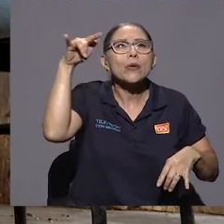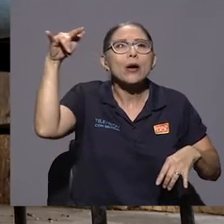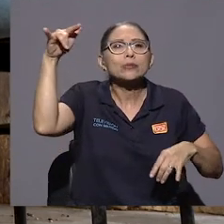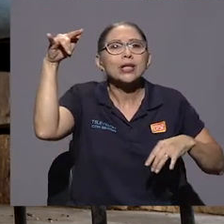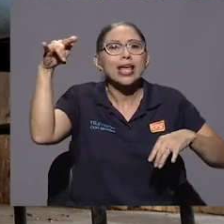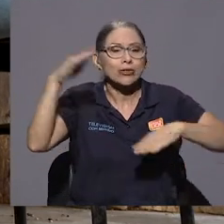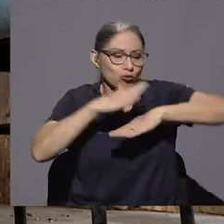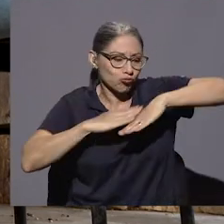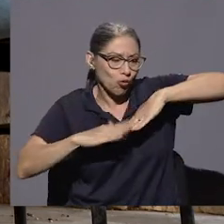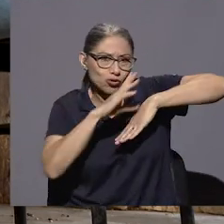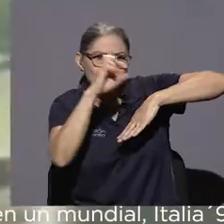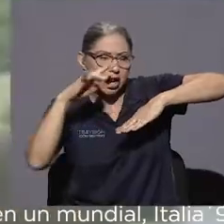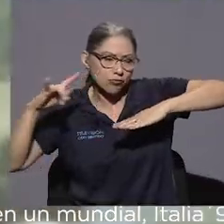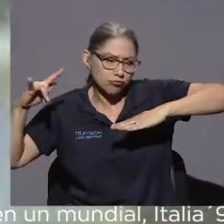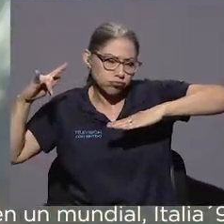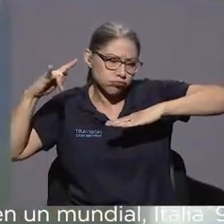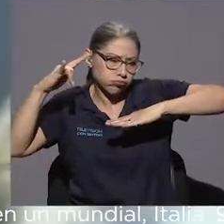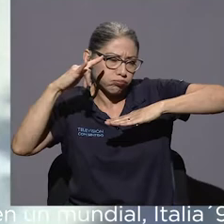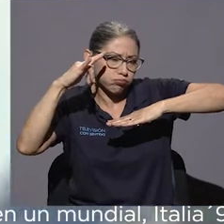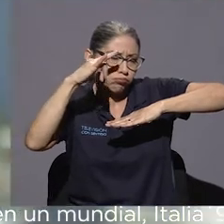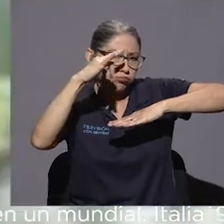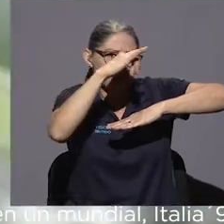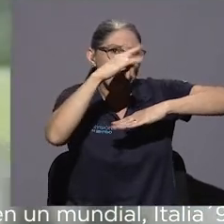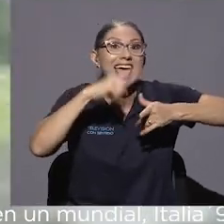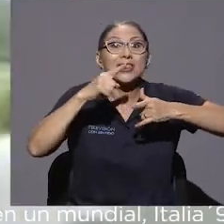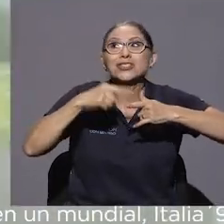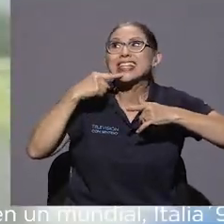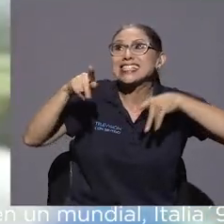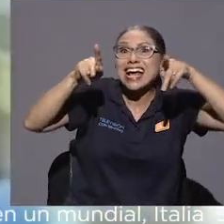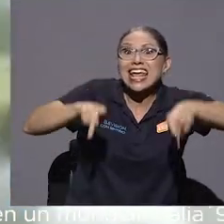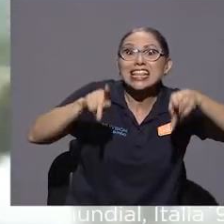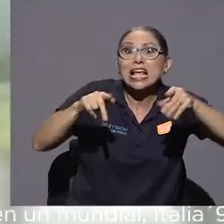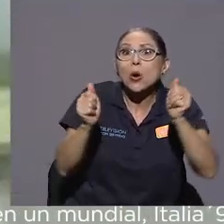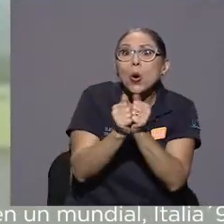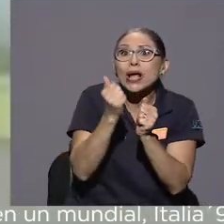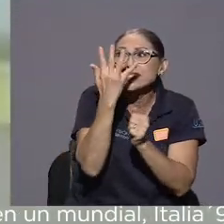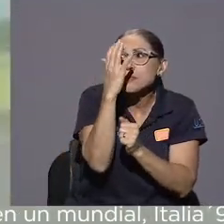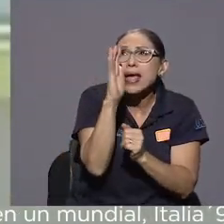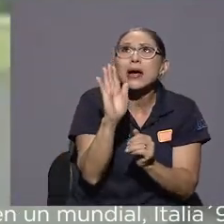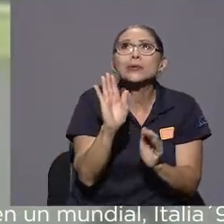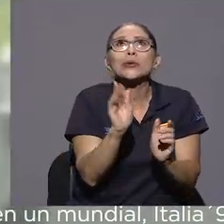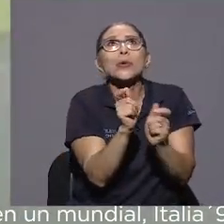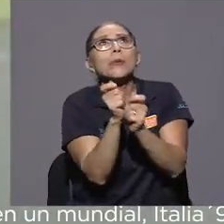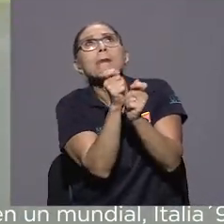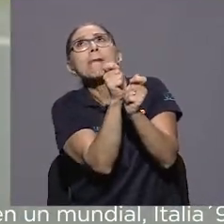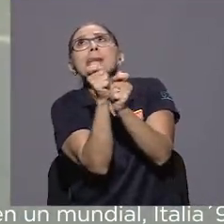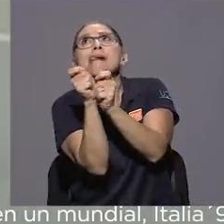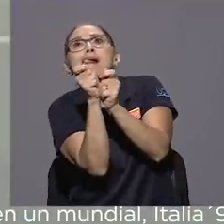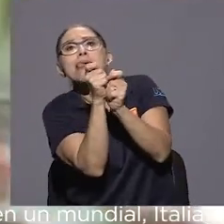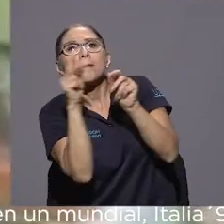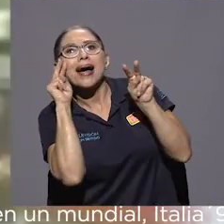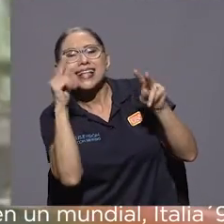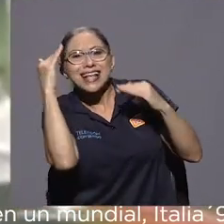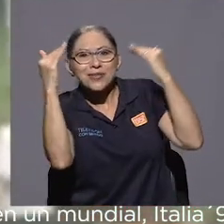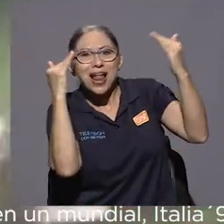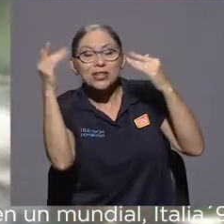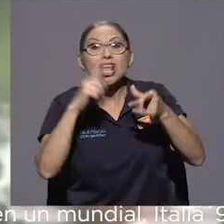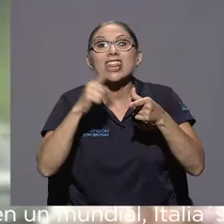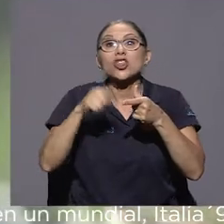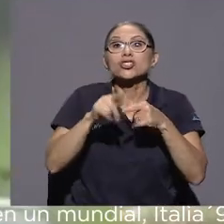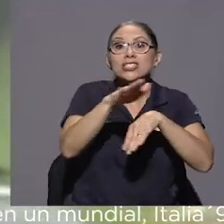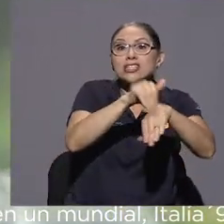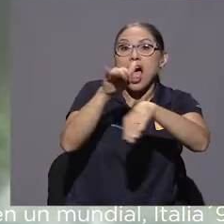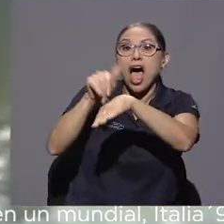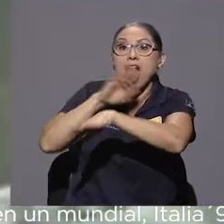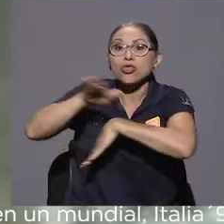espejos. Entonces, en Telenoticias, en Teletica, convocan a todos los periodistas para que trabajen ese día